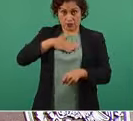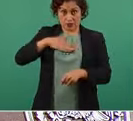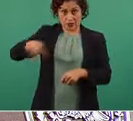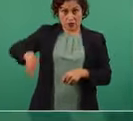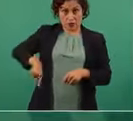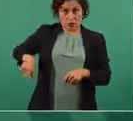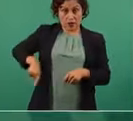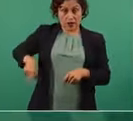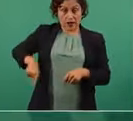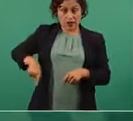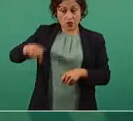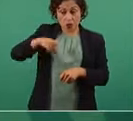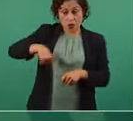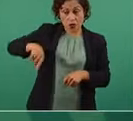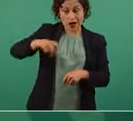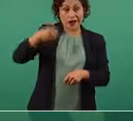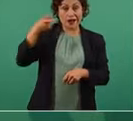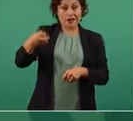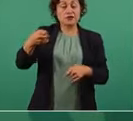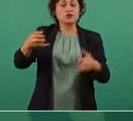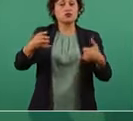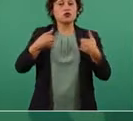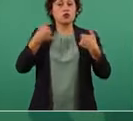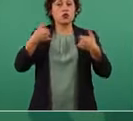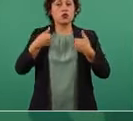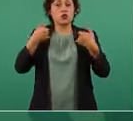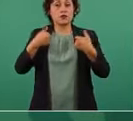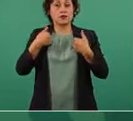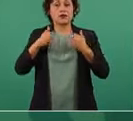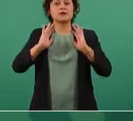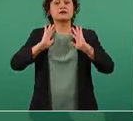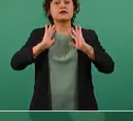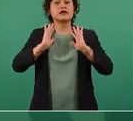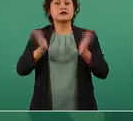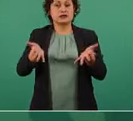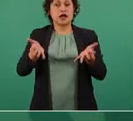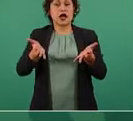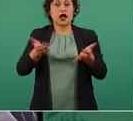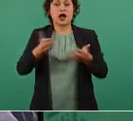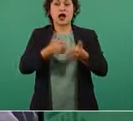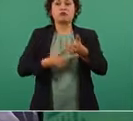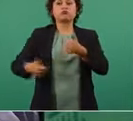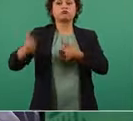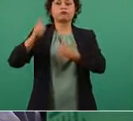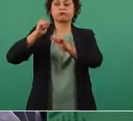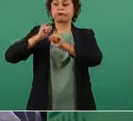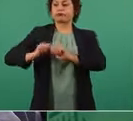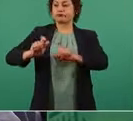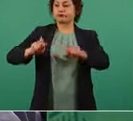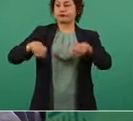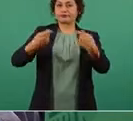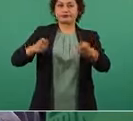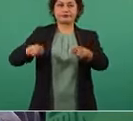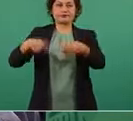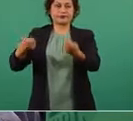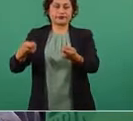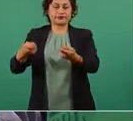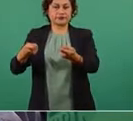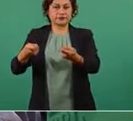ya siendo promovidos y ocupan cargos.